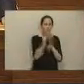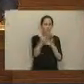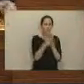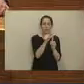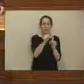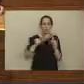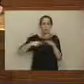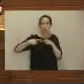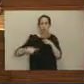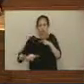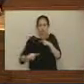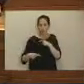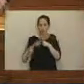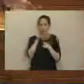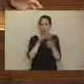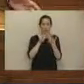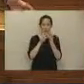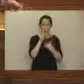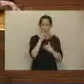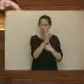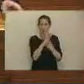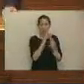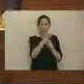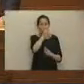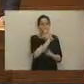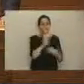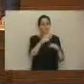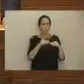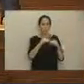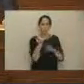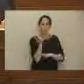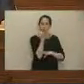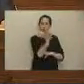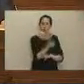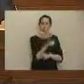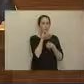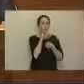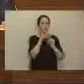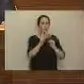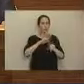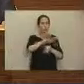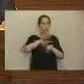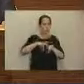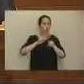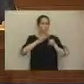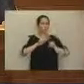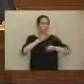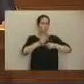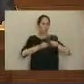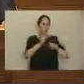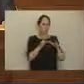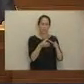relación directa y total con el paciente, por el apoyo e información a los miembros del entorno del paciente,